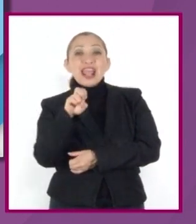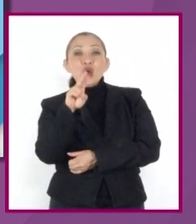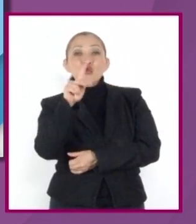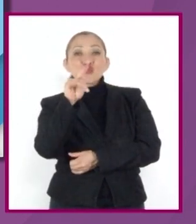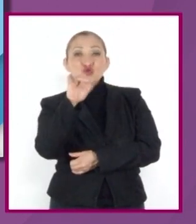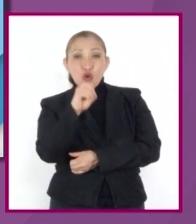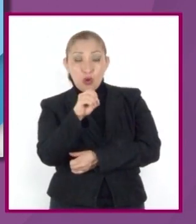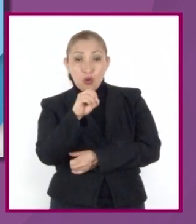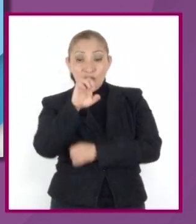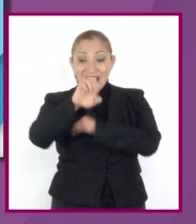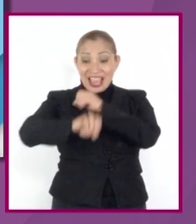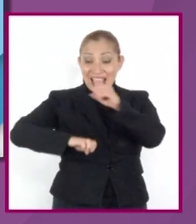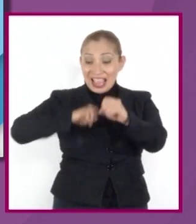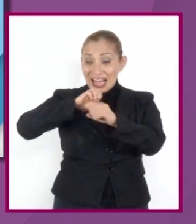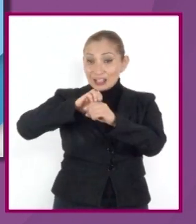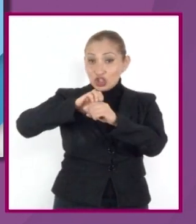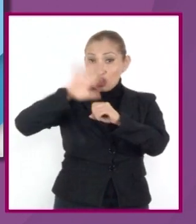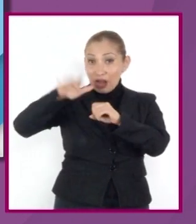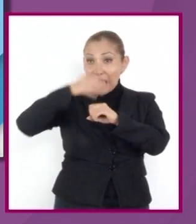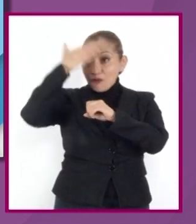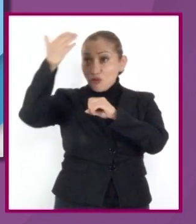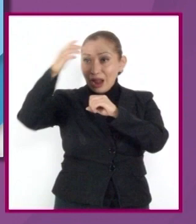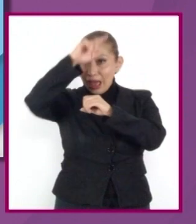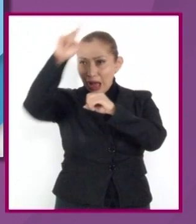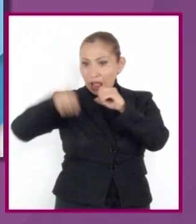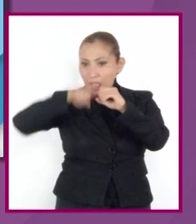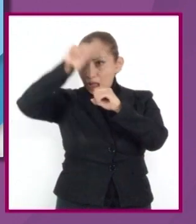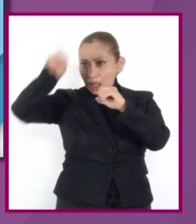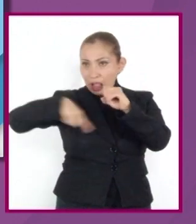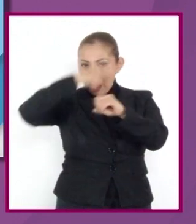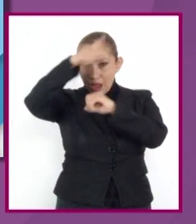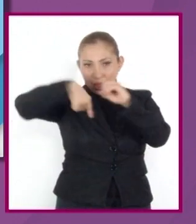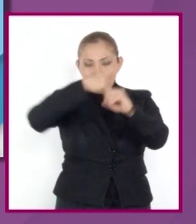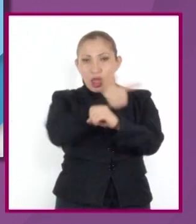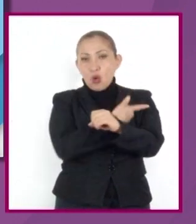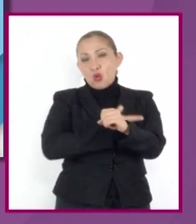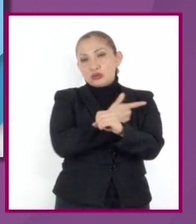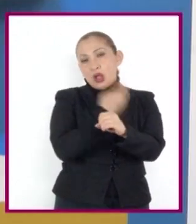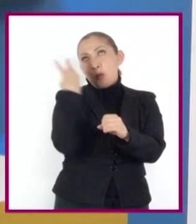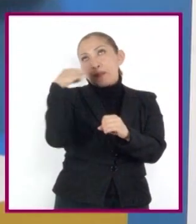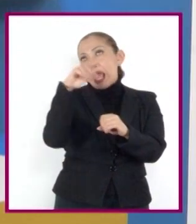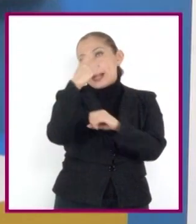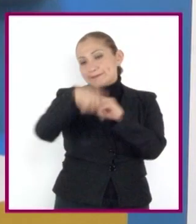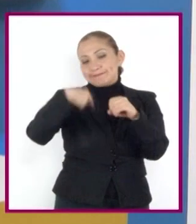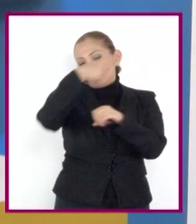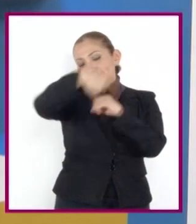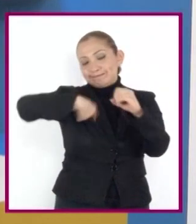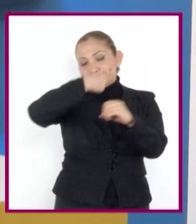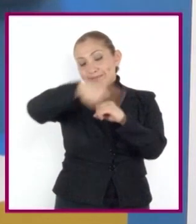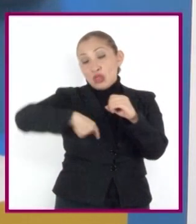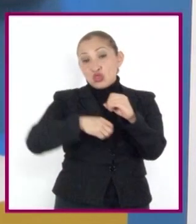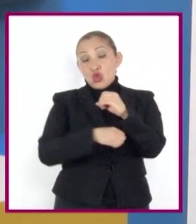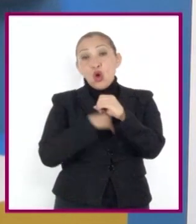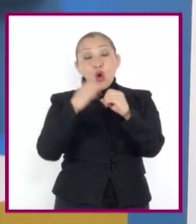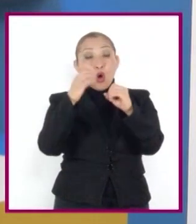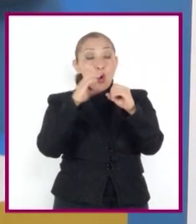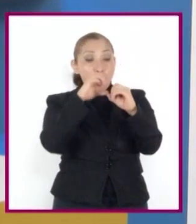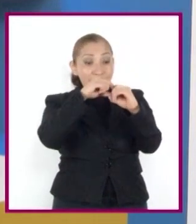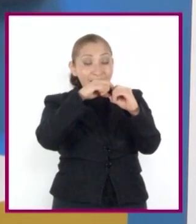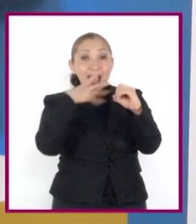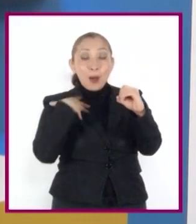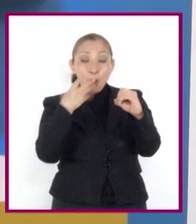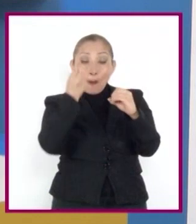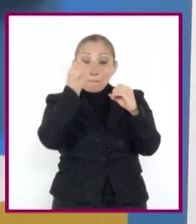son los electrones los que se encuentran en las órbitas, ya dijimos que les gusta irse de viaje. Cuando un cuerpo pierde o